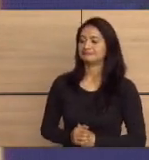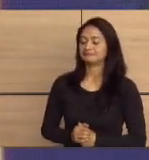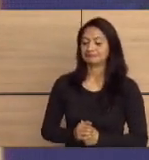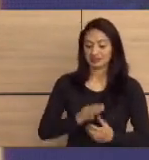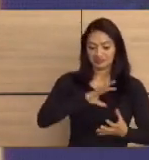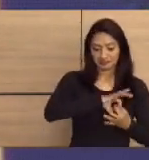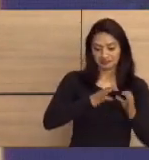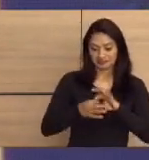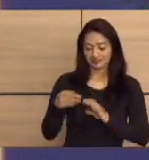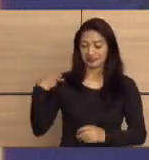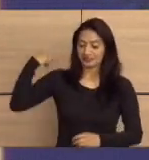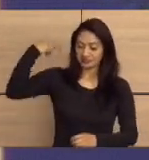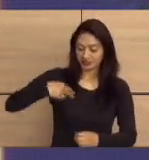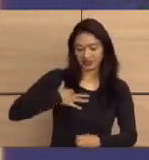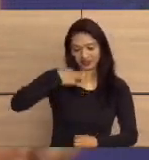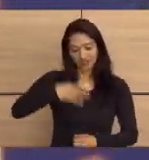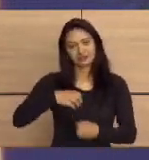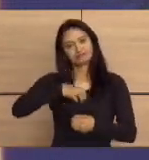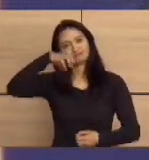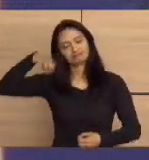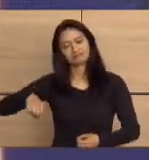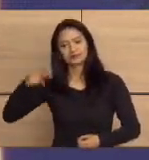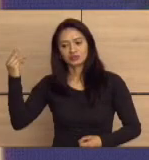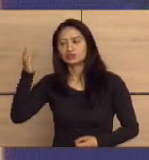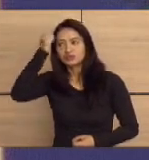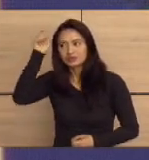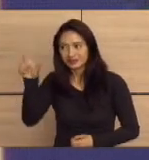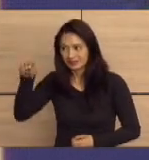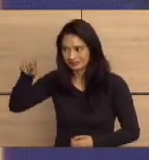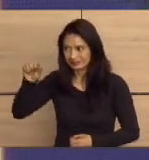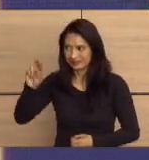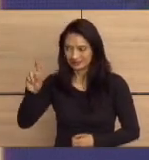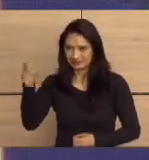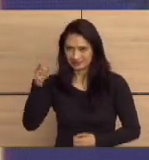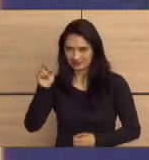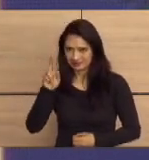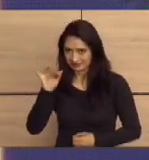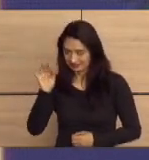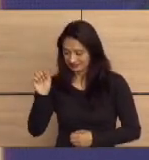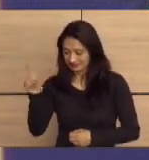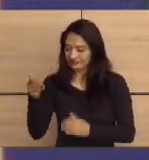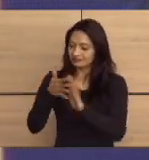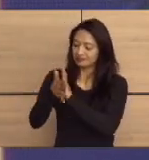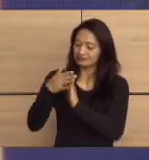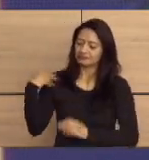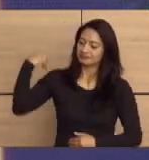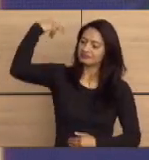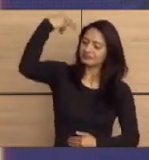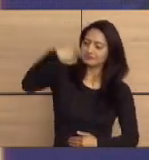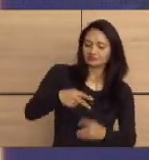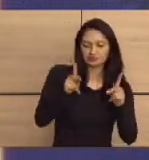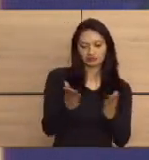entre historia, ética y ciudadanía parte de lo que la profesora Margarita mencionaba en este momento, y es que la historia le permite a los